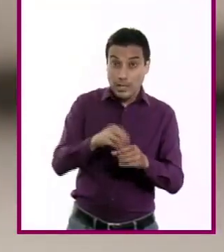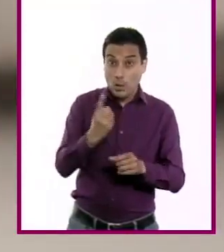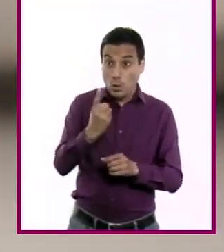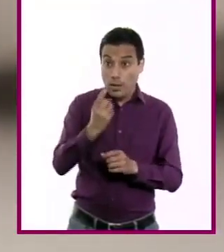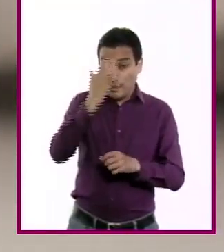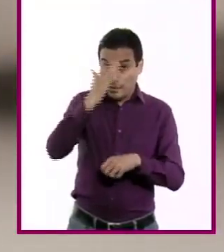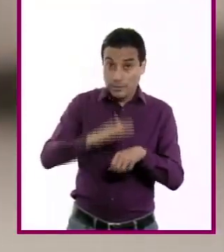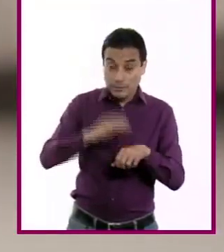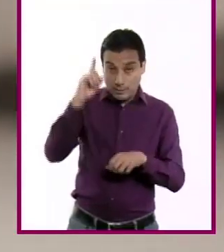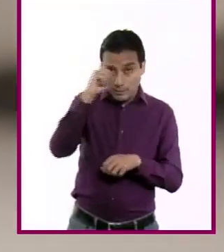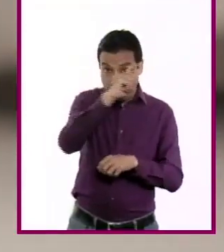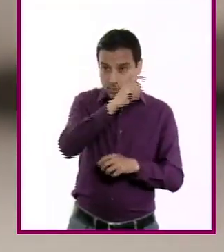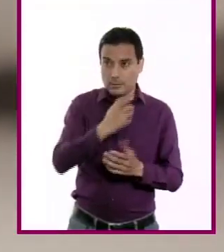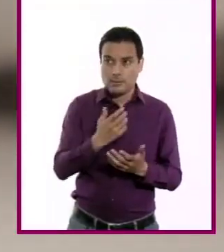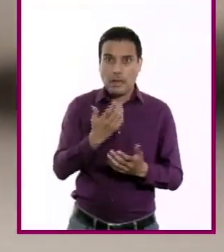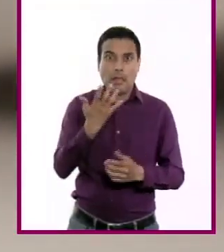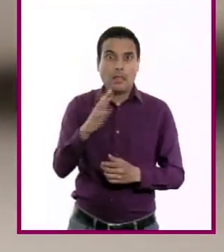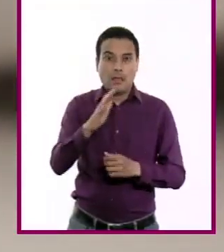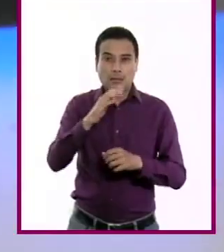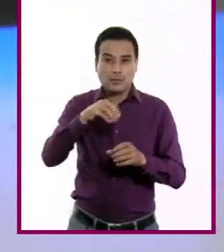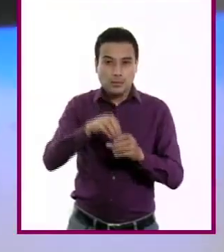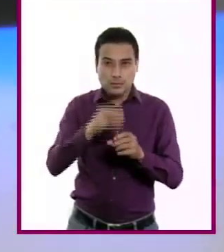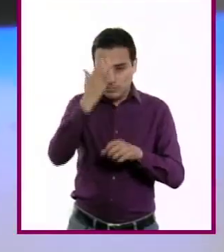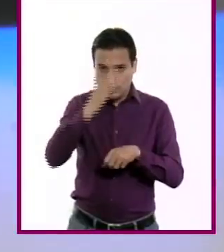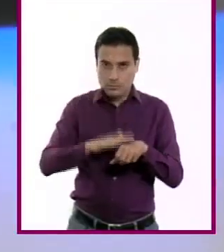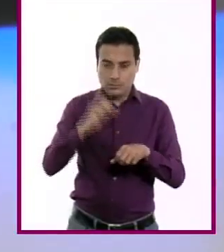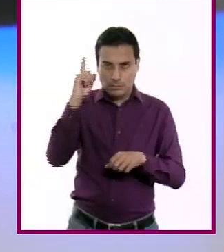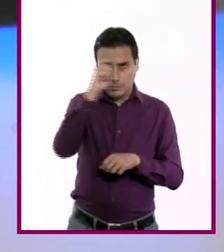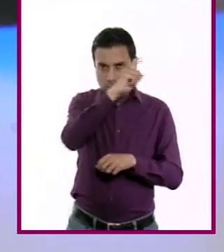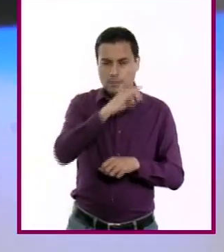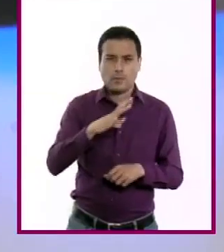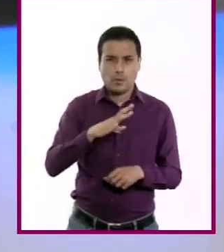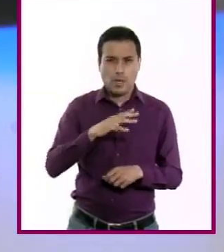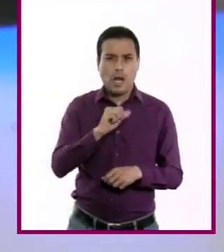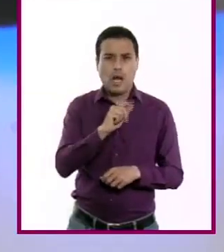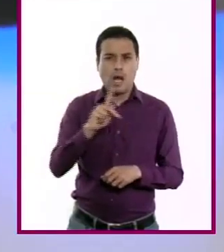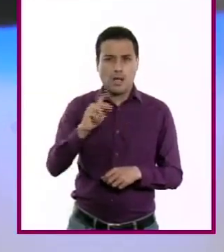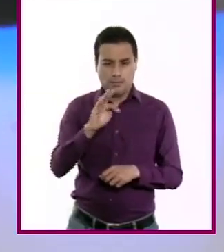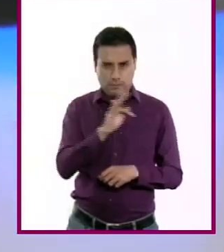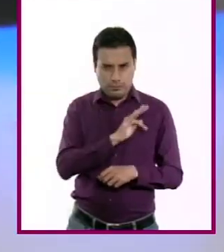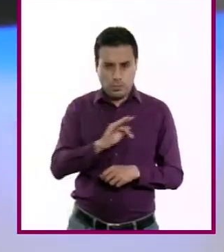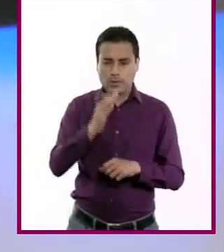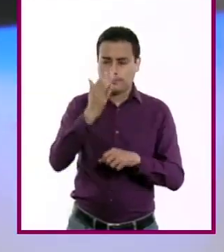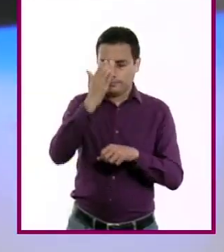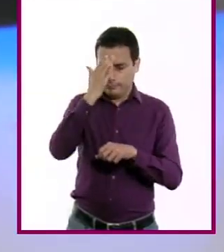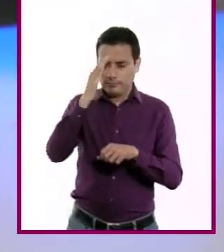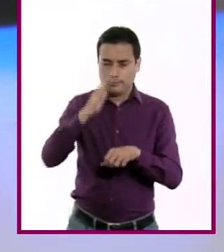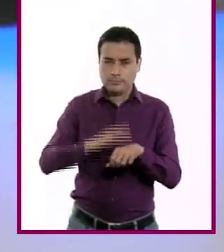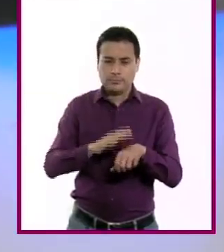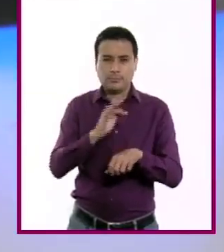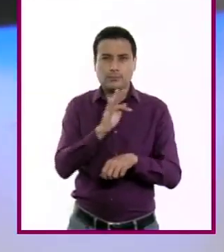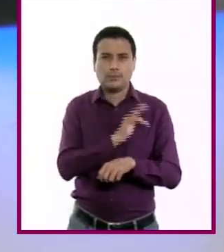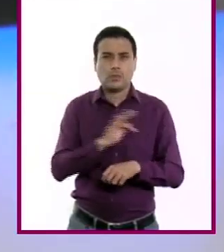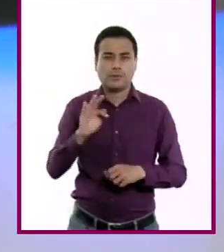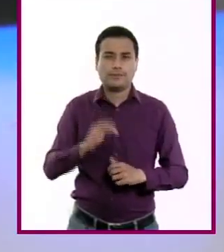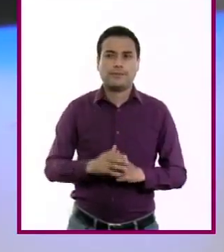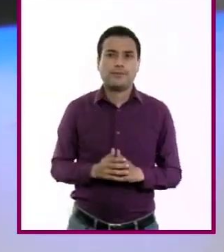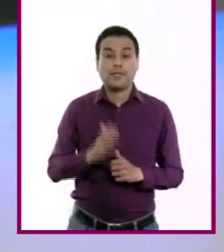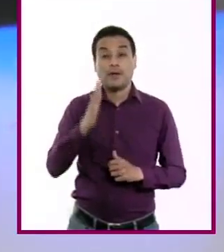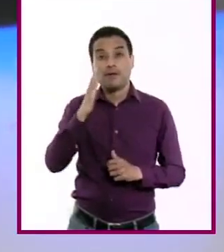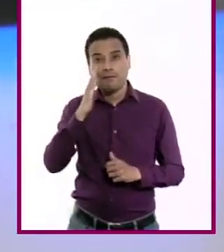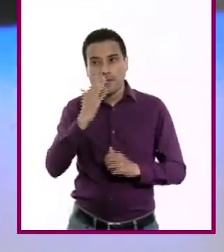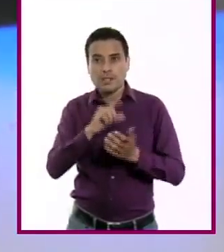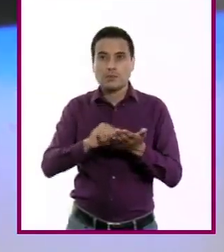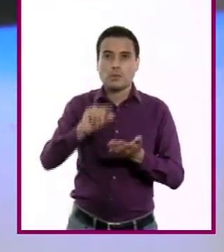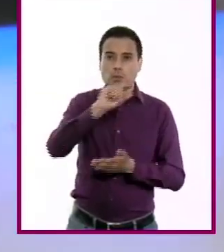hay aplicaciones que te permiten almacenar esas contraseñas. Entonces le generas una contraseña a una red social, otra red social,